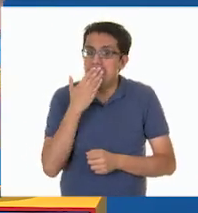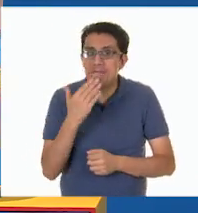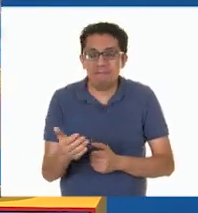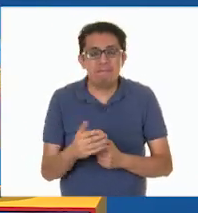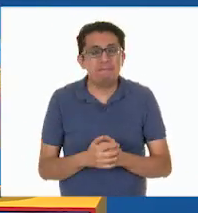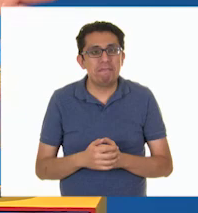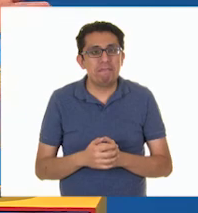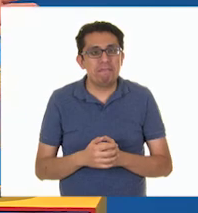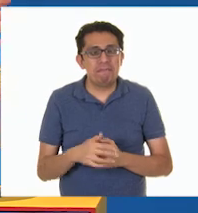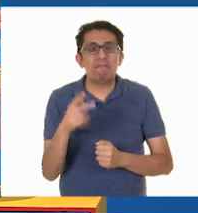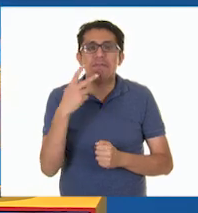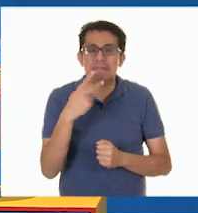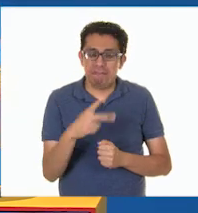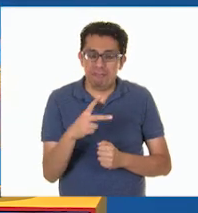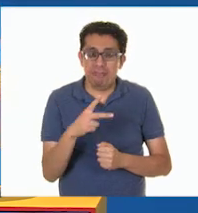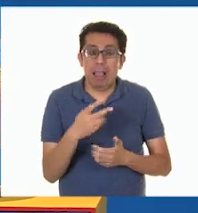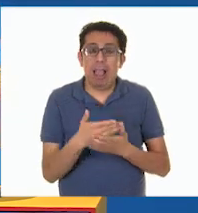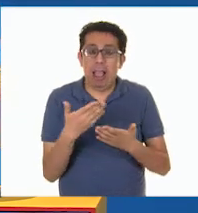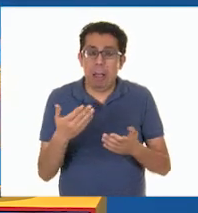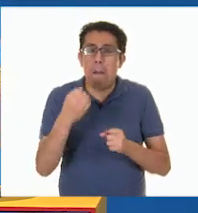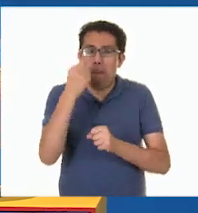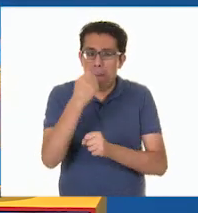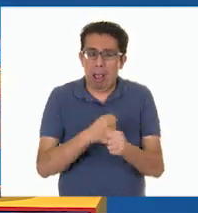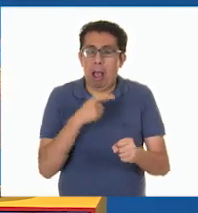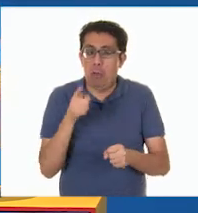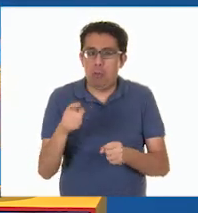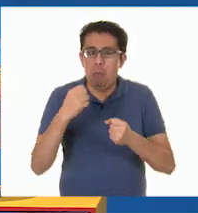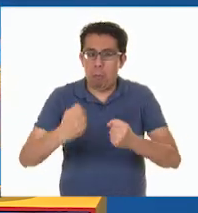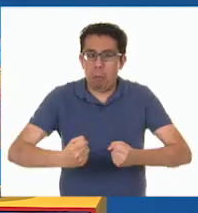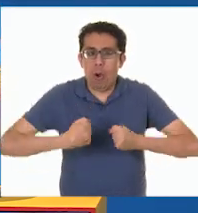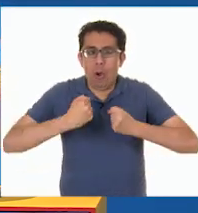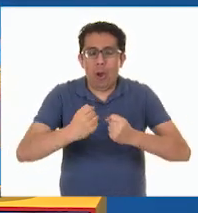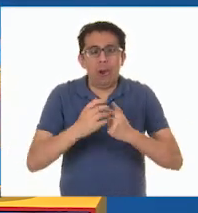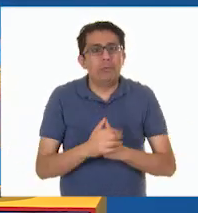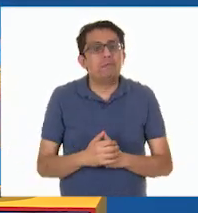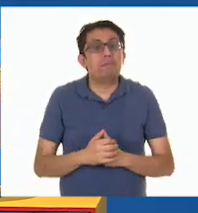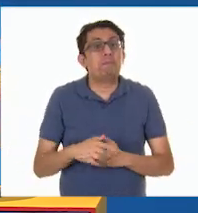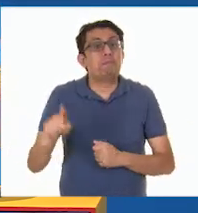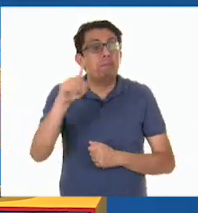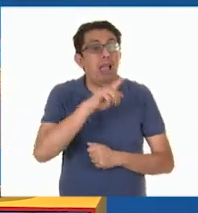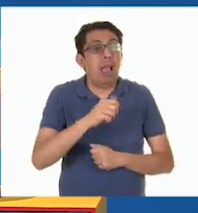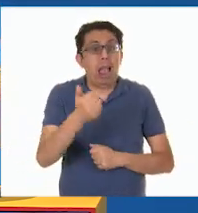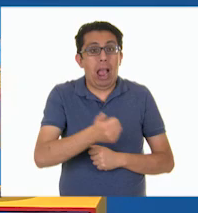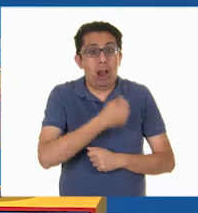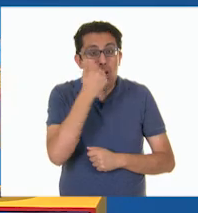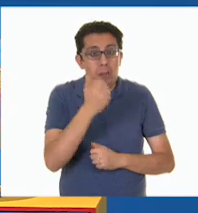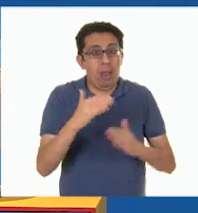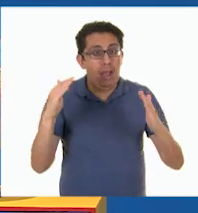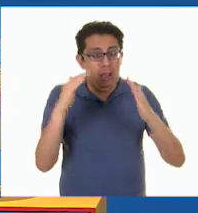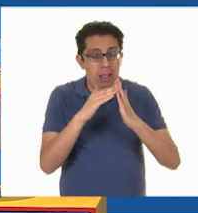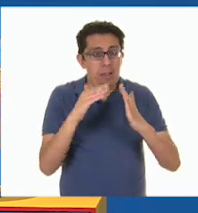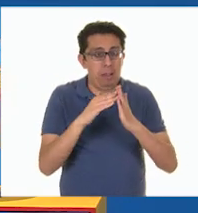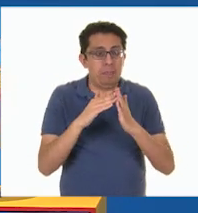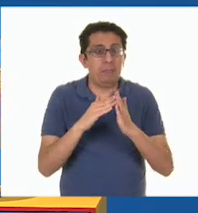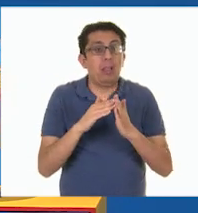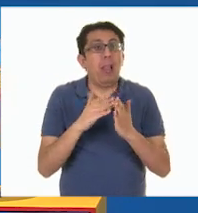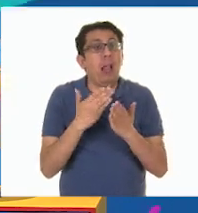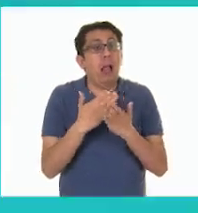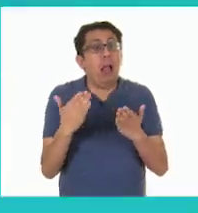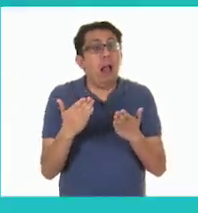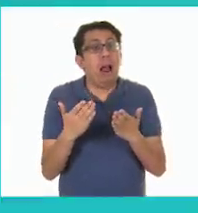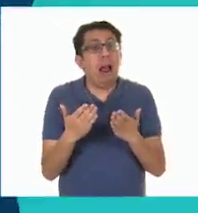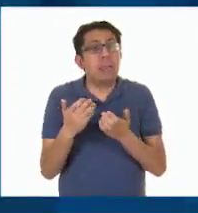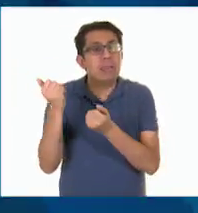bueno, vamos a poner en práctica tus superpoderes, Ale. Alumnas y alumnos en casa, es hora de consultar el libro de